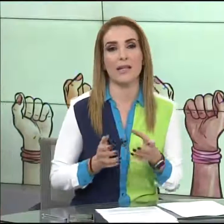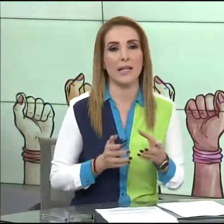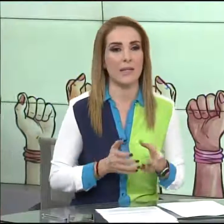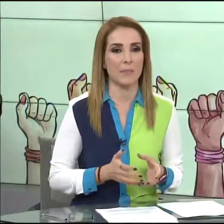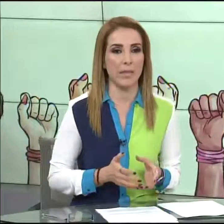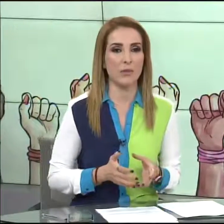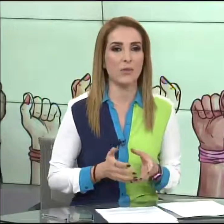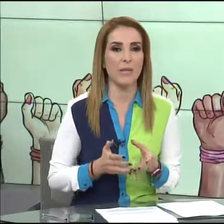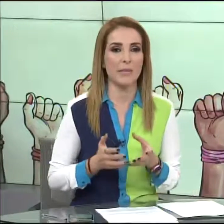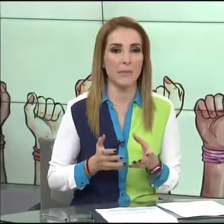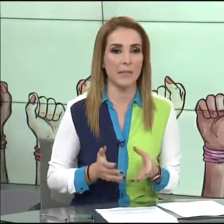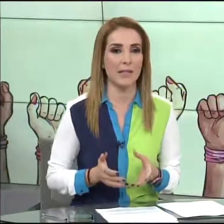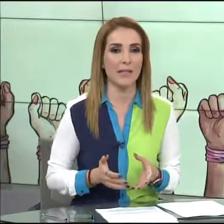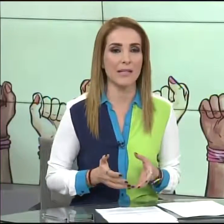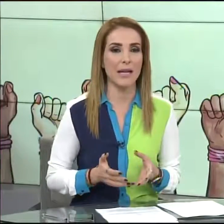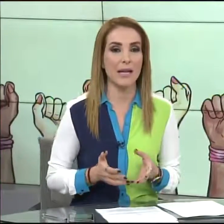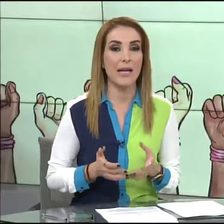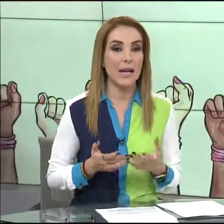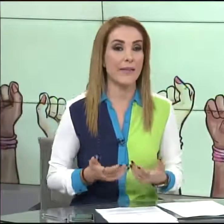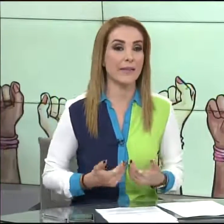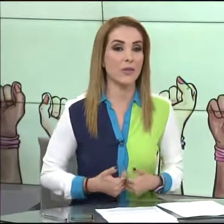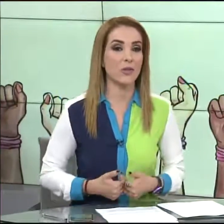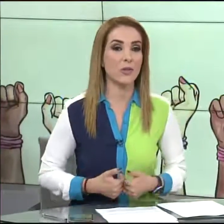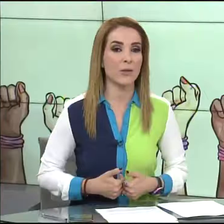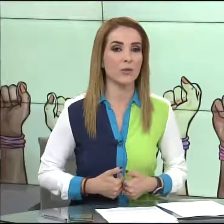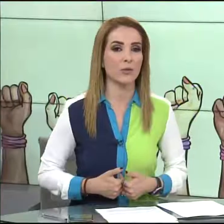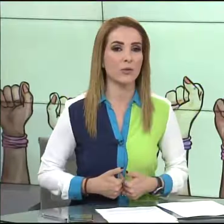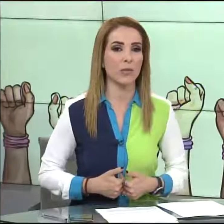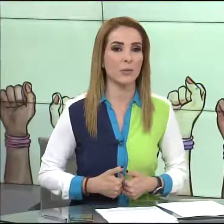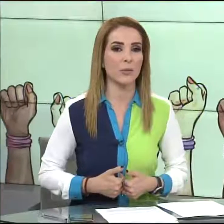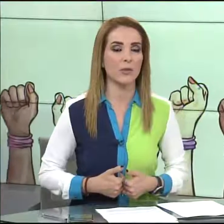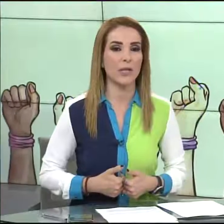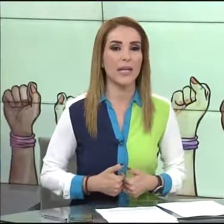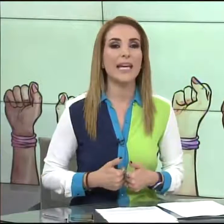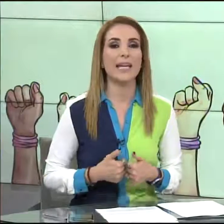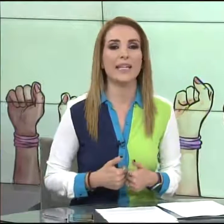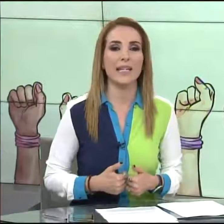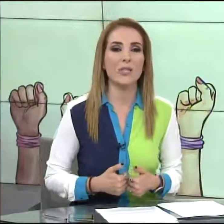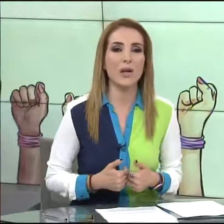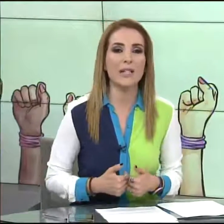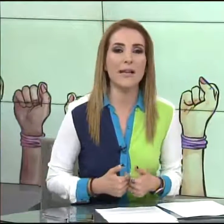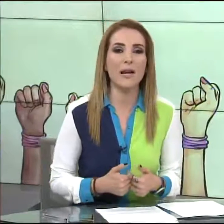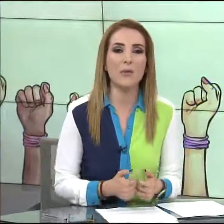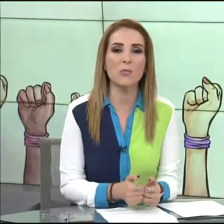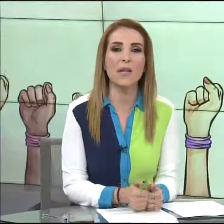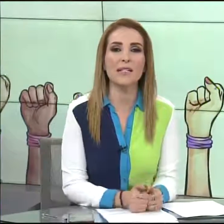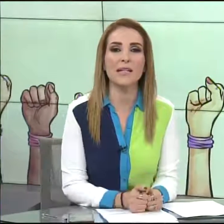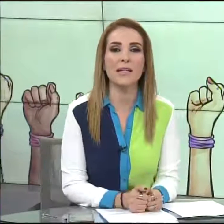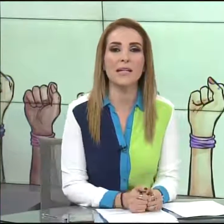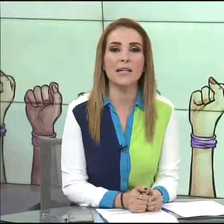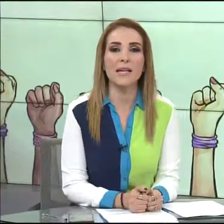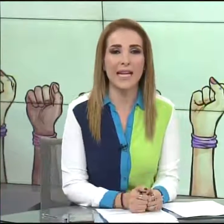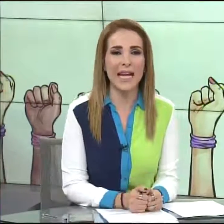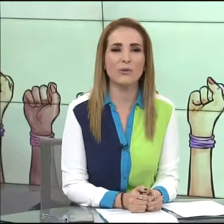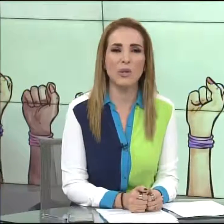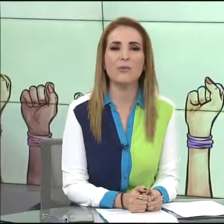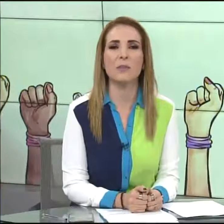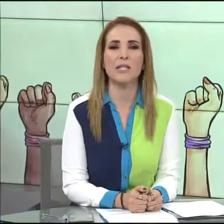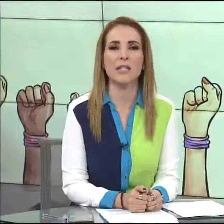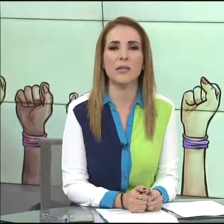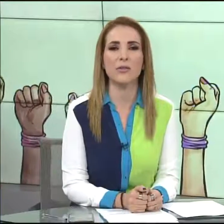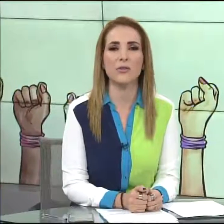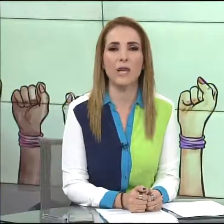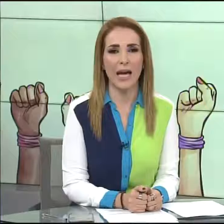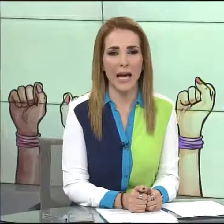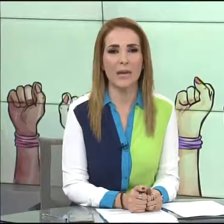la igualdad, el respeto, la independencia, la decisión sobre nuestros cuerpos, el derecho a alzar la voz para exigir el